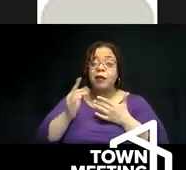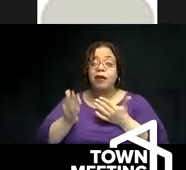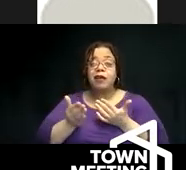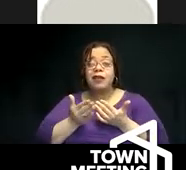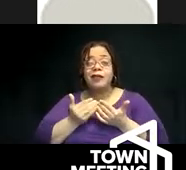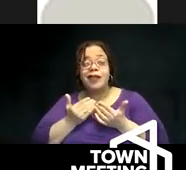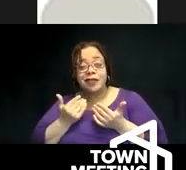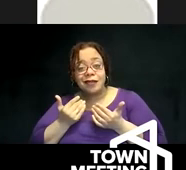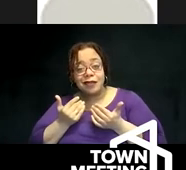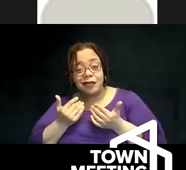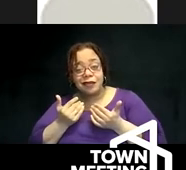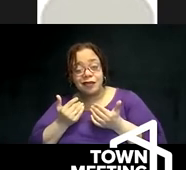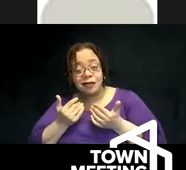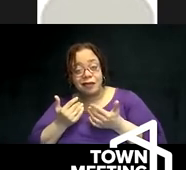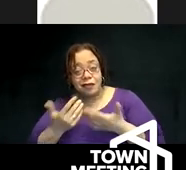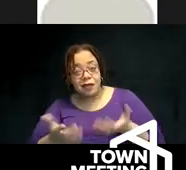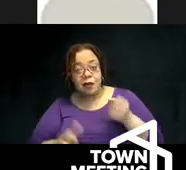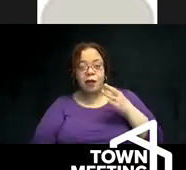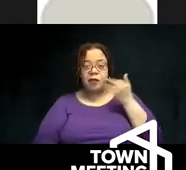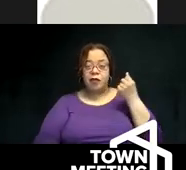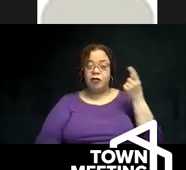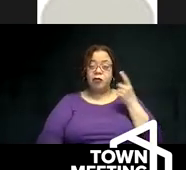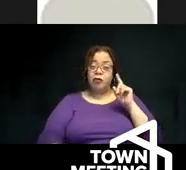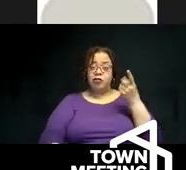y no estamos pensando.